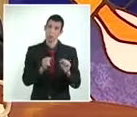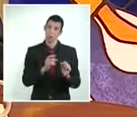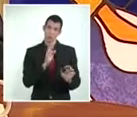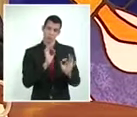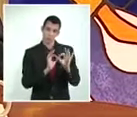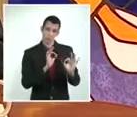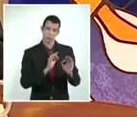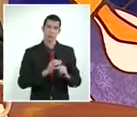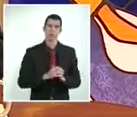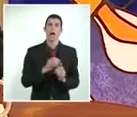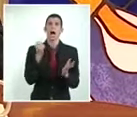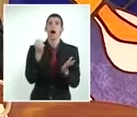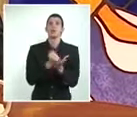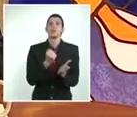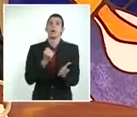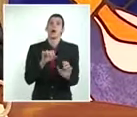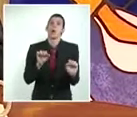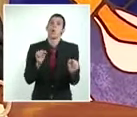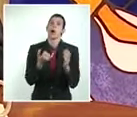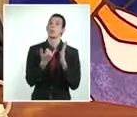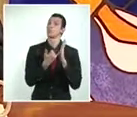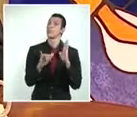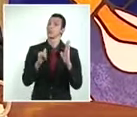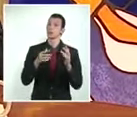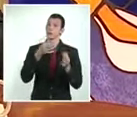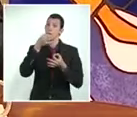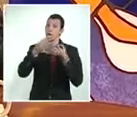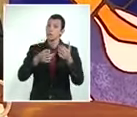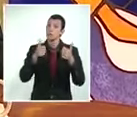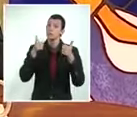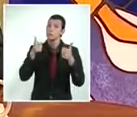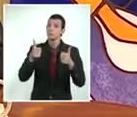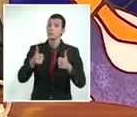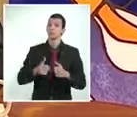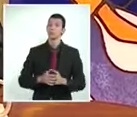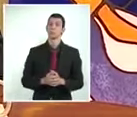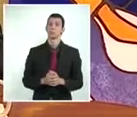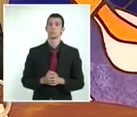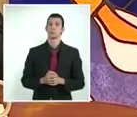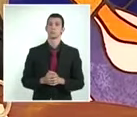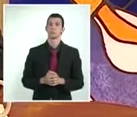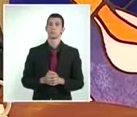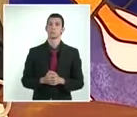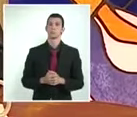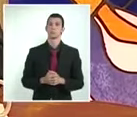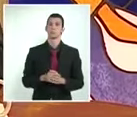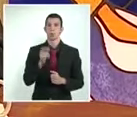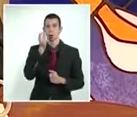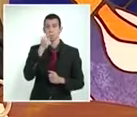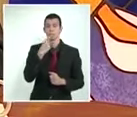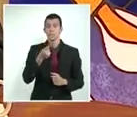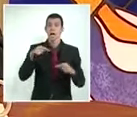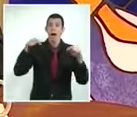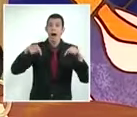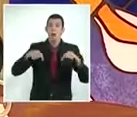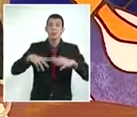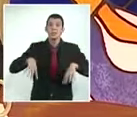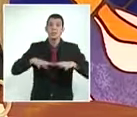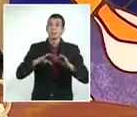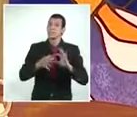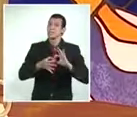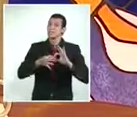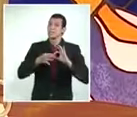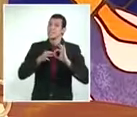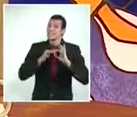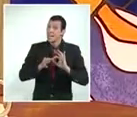autorizaciones por problemas muy bien justificados. Nosotros en estos momentos complejos, todo cubano que llega a Cuba,